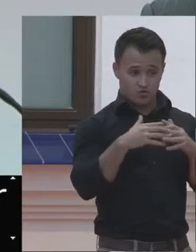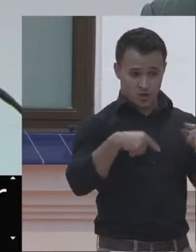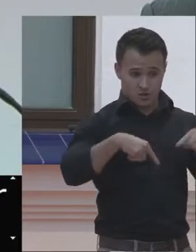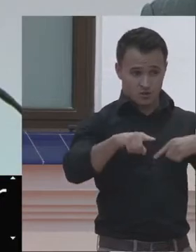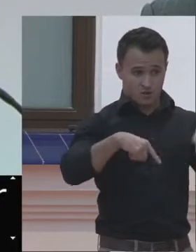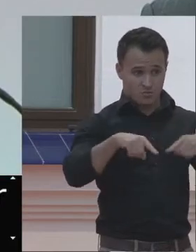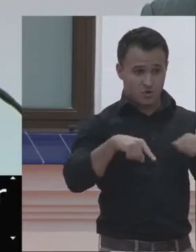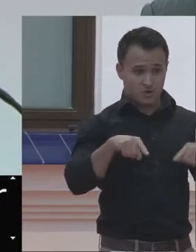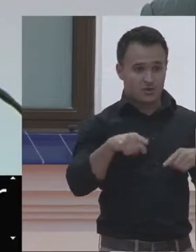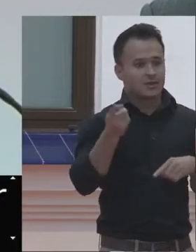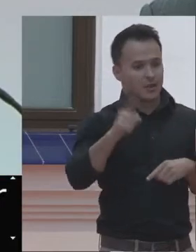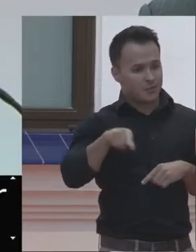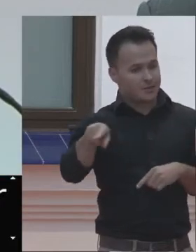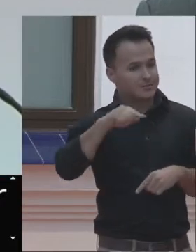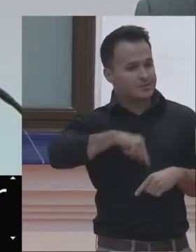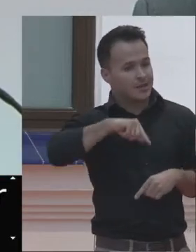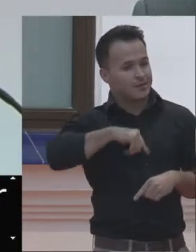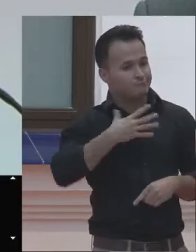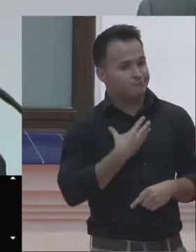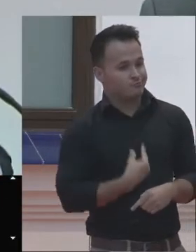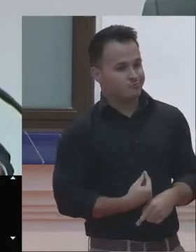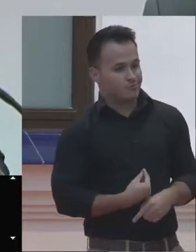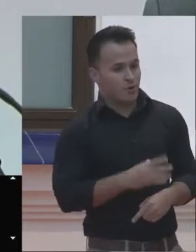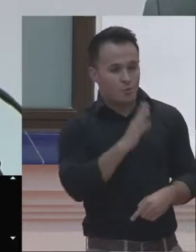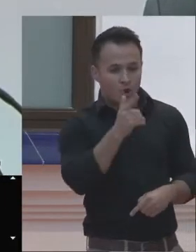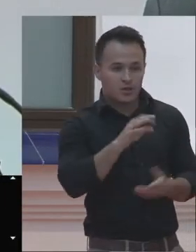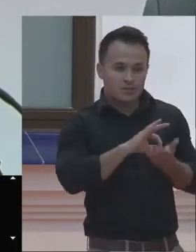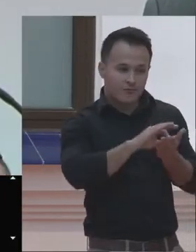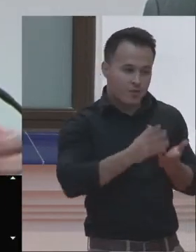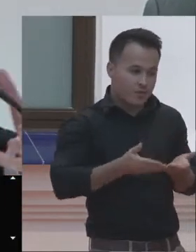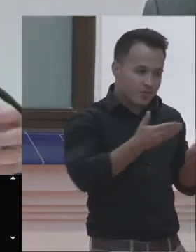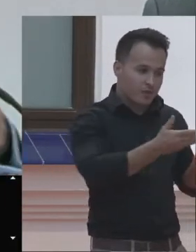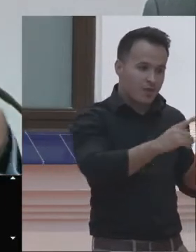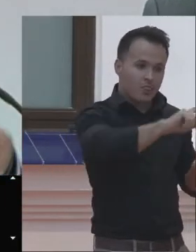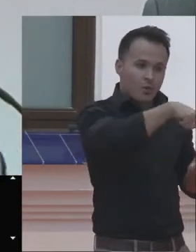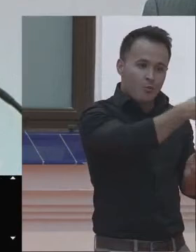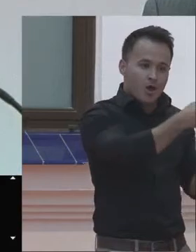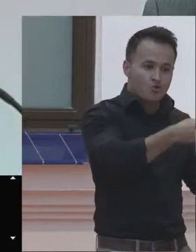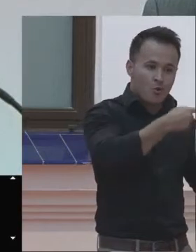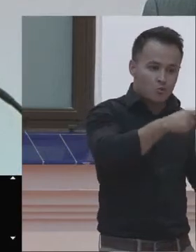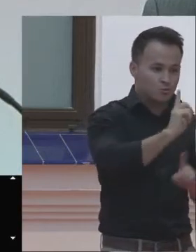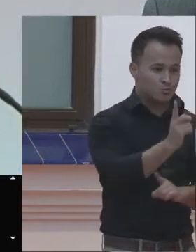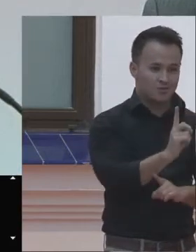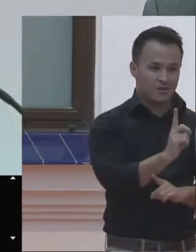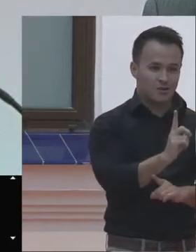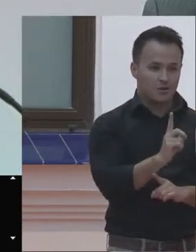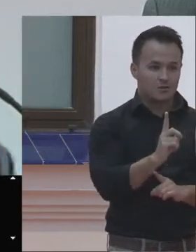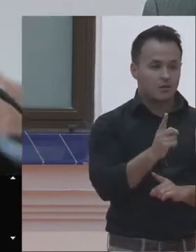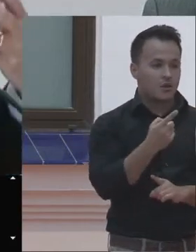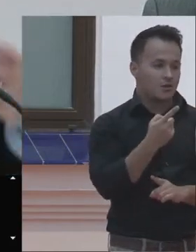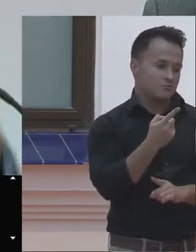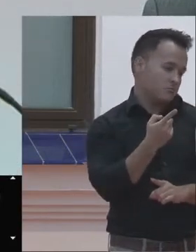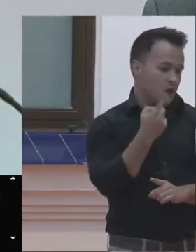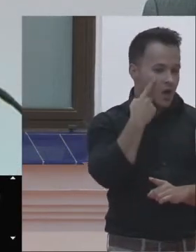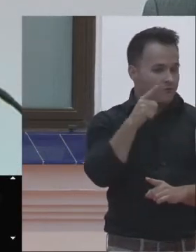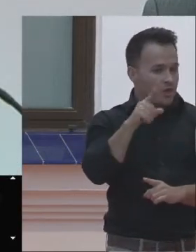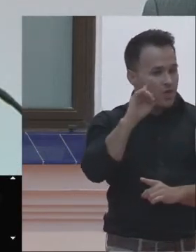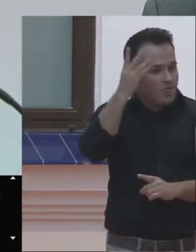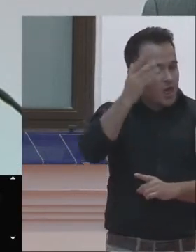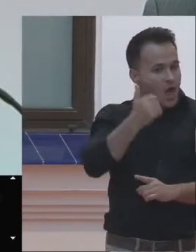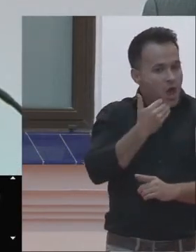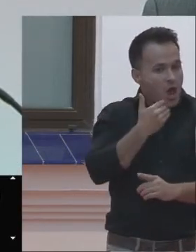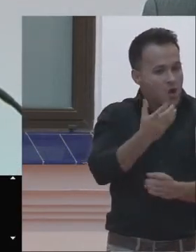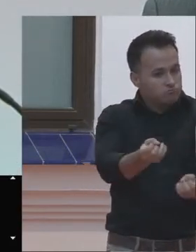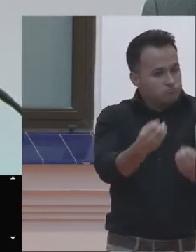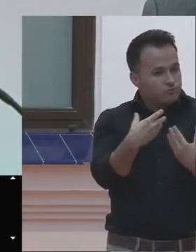de decir estoy poniendo medios al alcance y sin embargo no los emplean. Y por último, si tenéis alguna idea o tienes alguna idea,